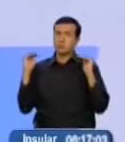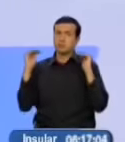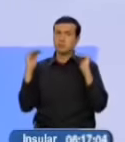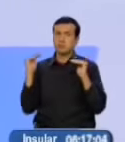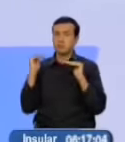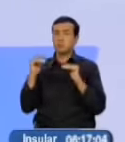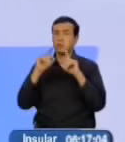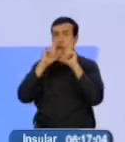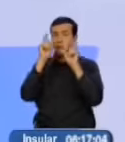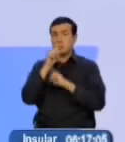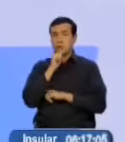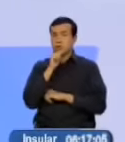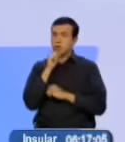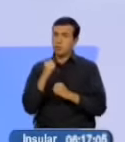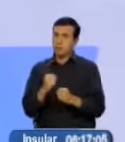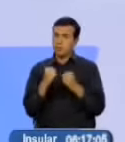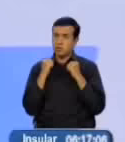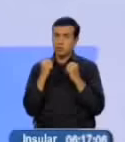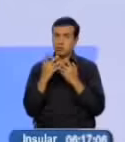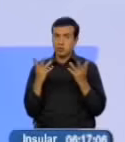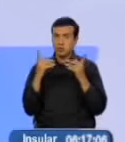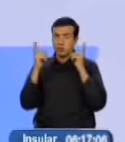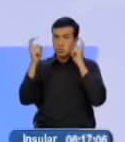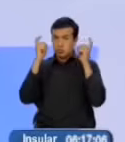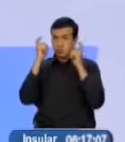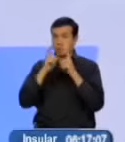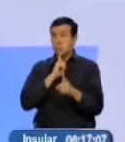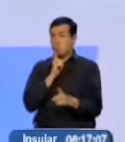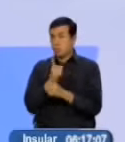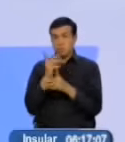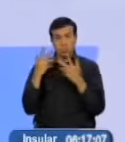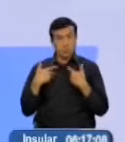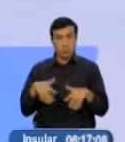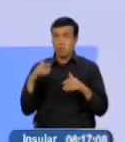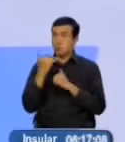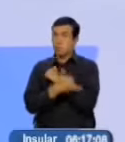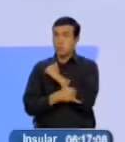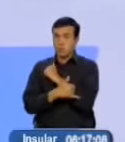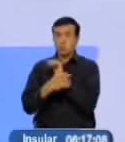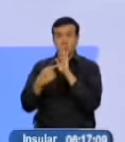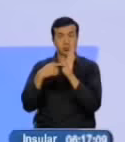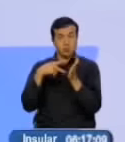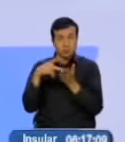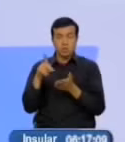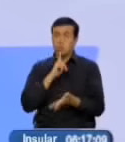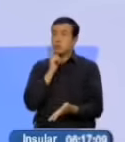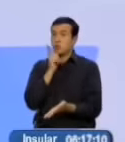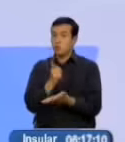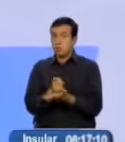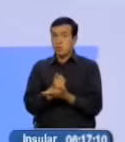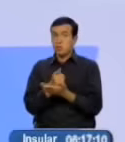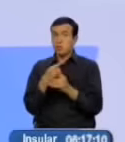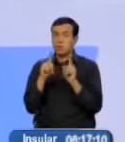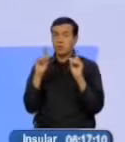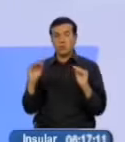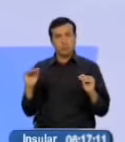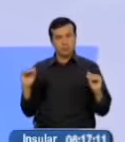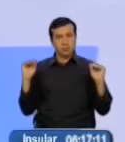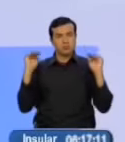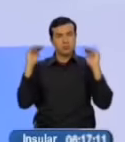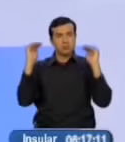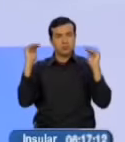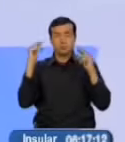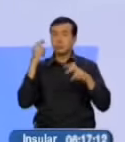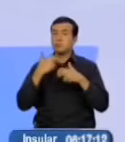sector privado vigoroso. Uh-huh. Regulado, por supuesto, como en cualquier lugar, que pague impuestos, por supuesto, pero vigoroso. El